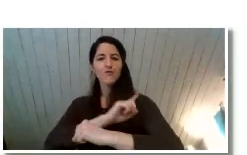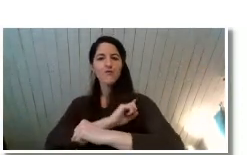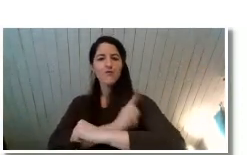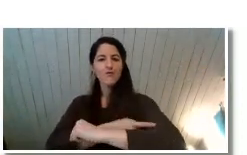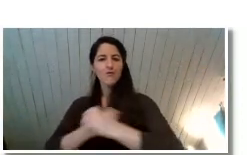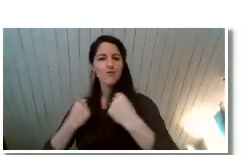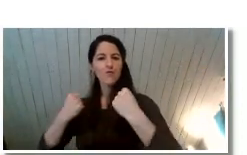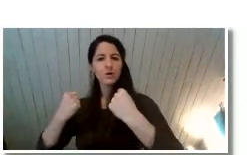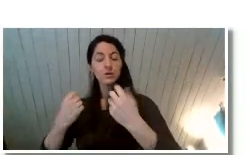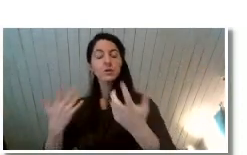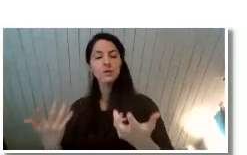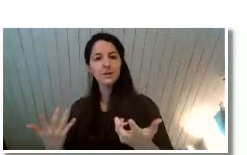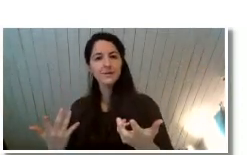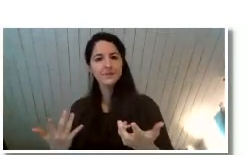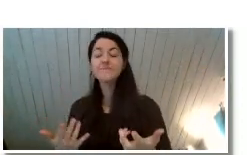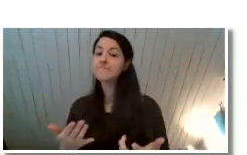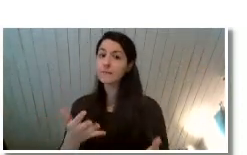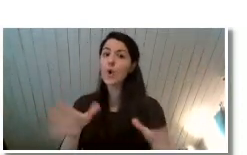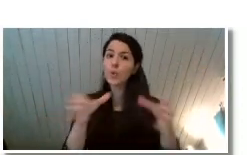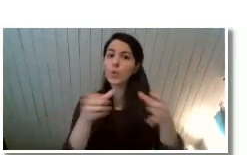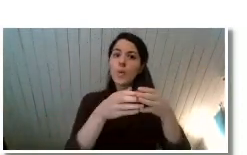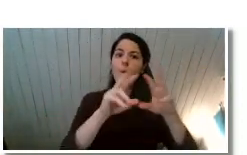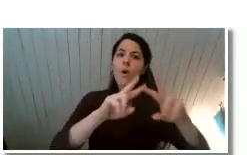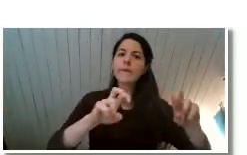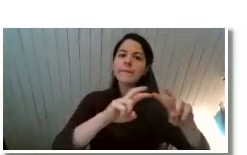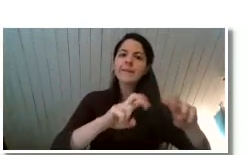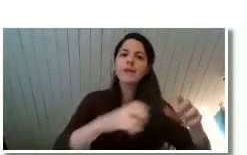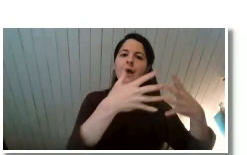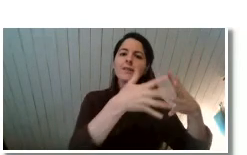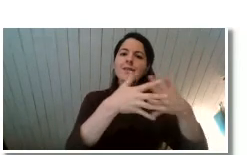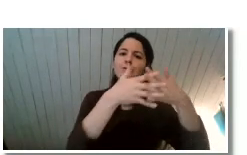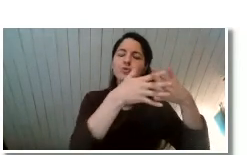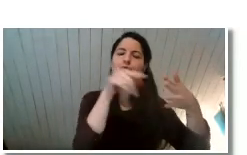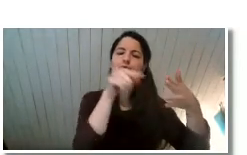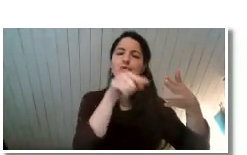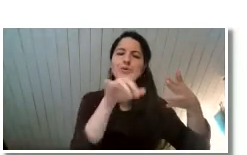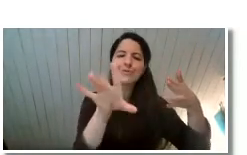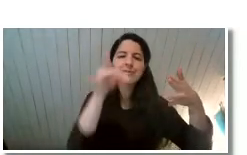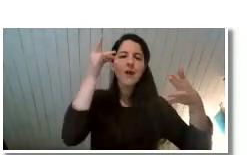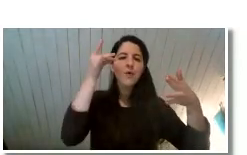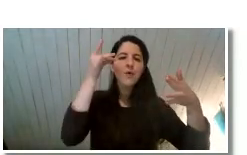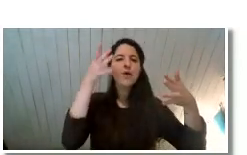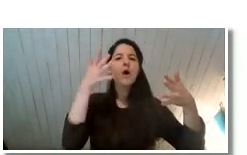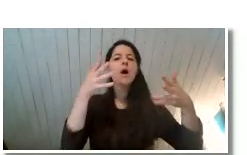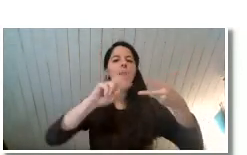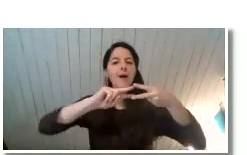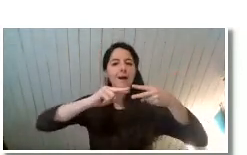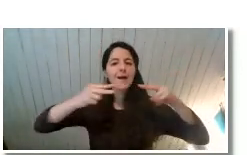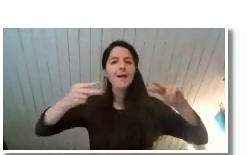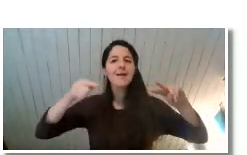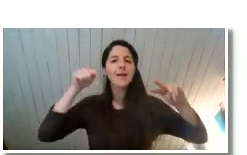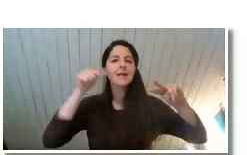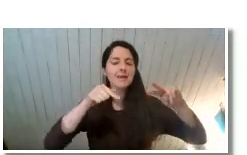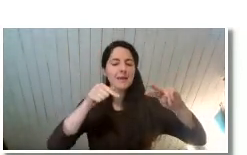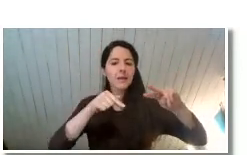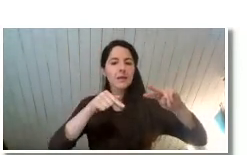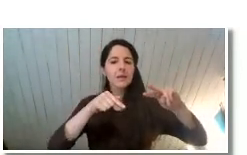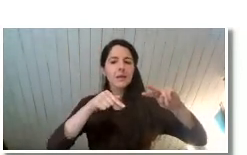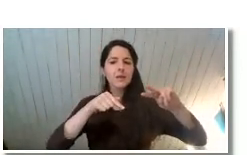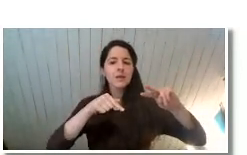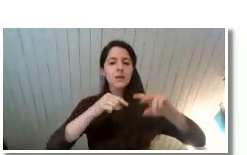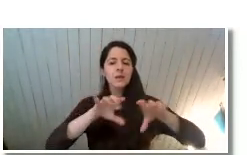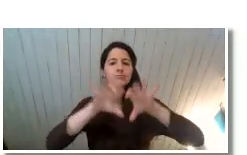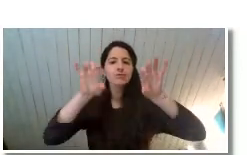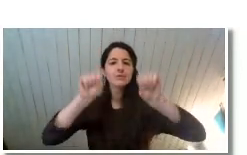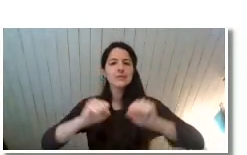en Estados Unidos que descubrió el gen que codifica para un receptor muy importante del sistema inmunológico, el